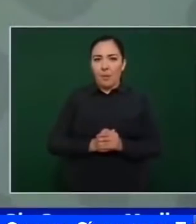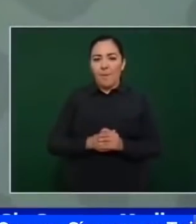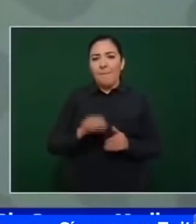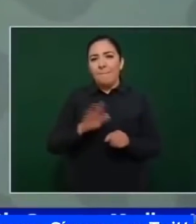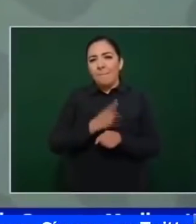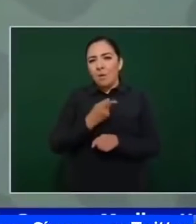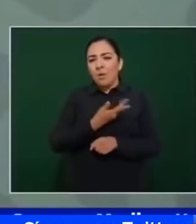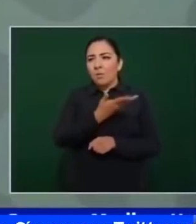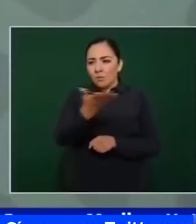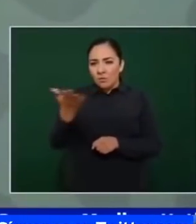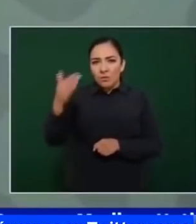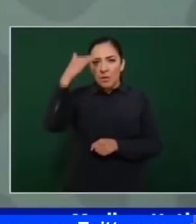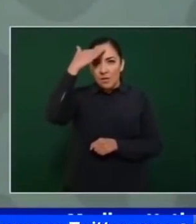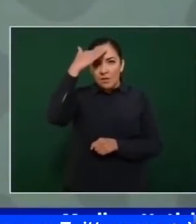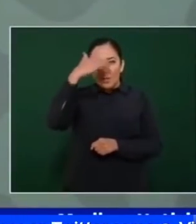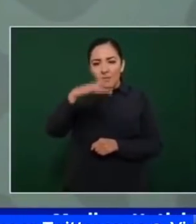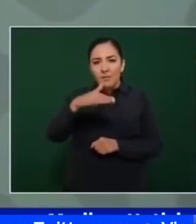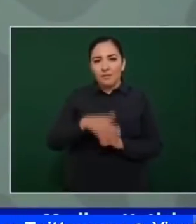saben,